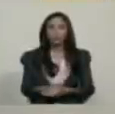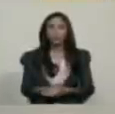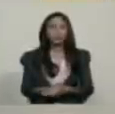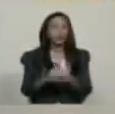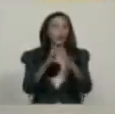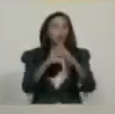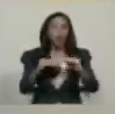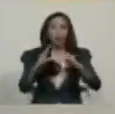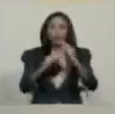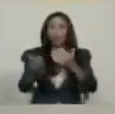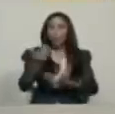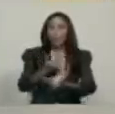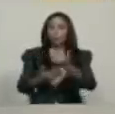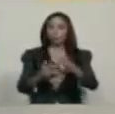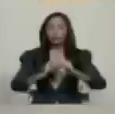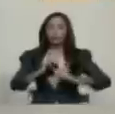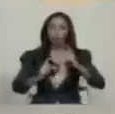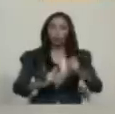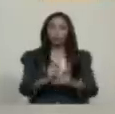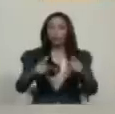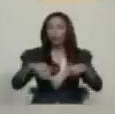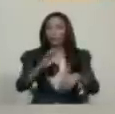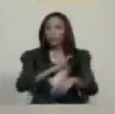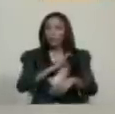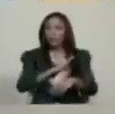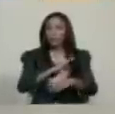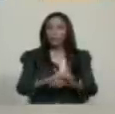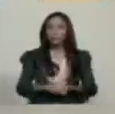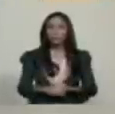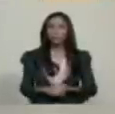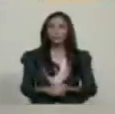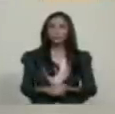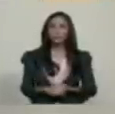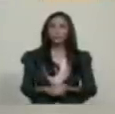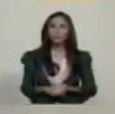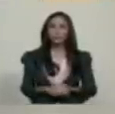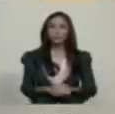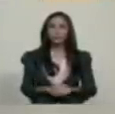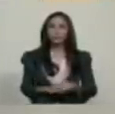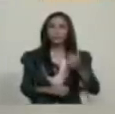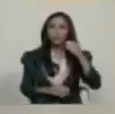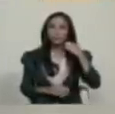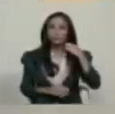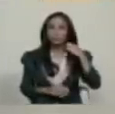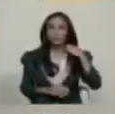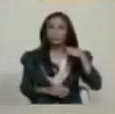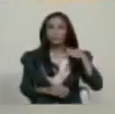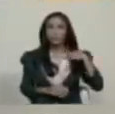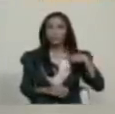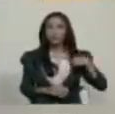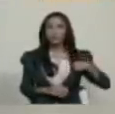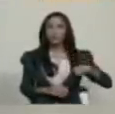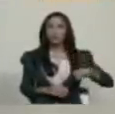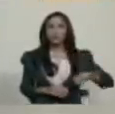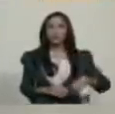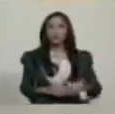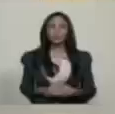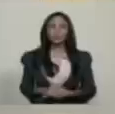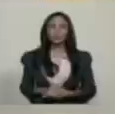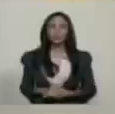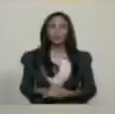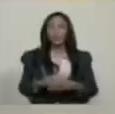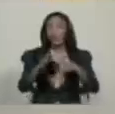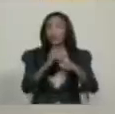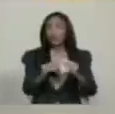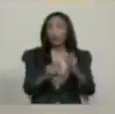todos. Semilla nacional, que de paso tenemos una diversidad rica, hermosa,